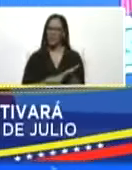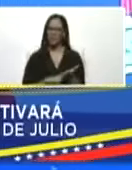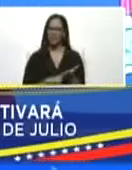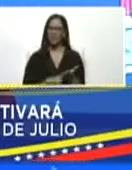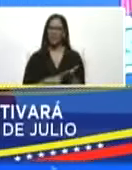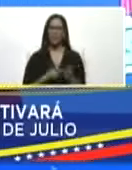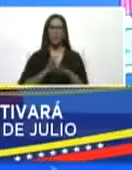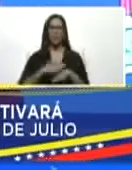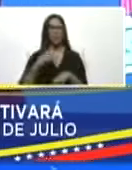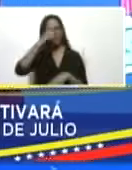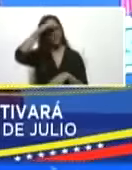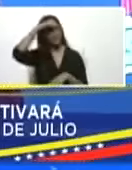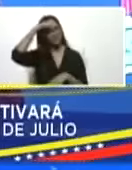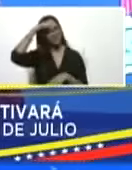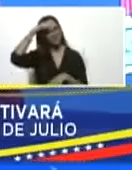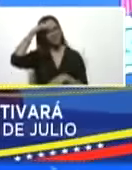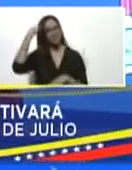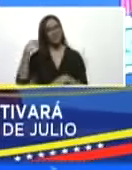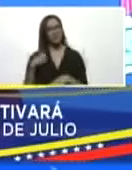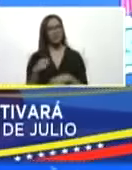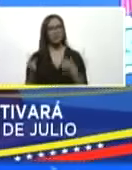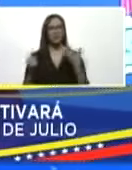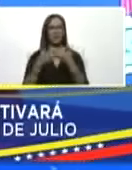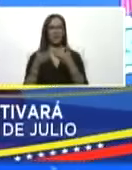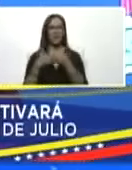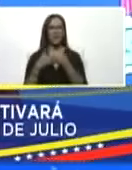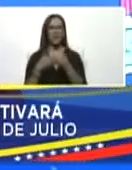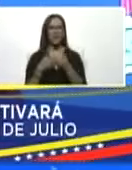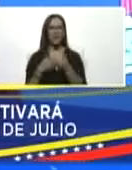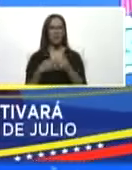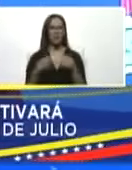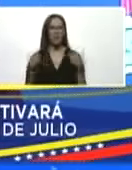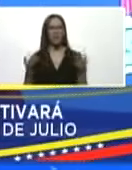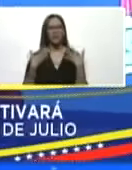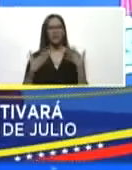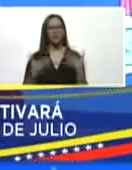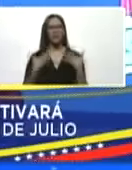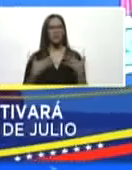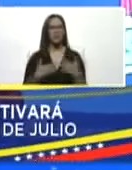¿Por qué hará tanto calor? Debe ser que cerraron algunas ventanas allá atrás.